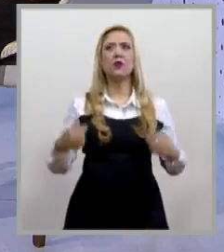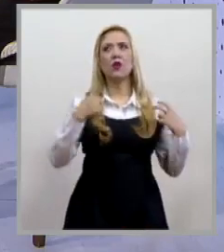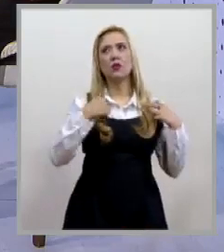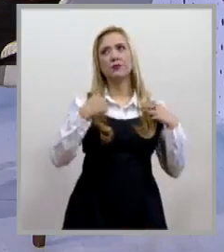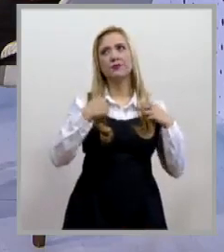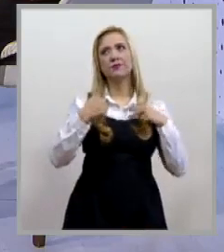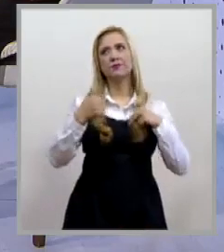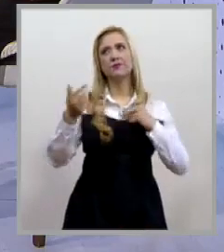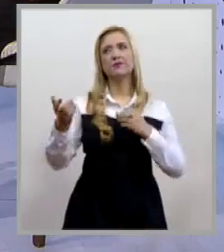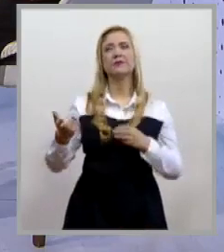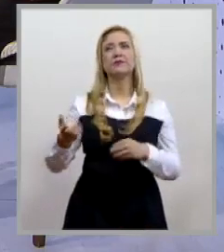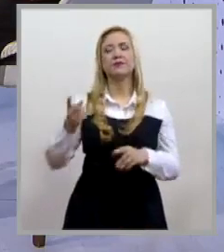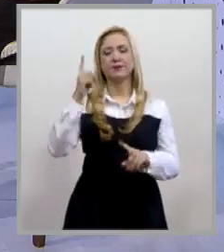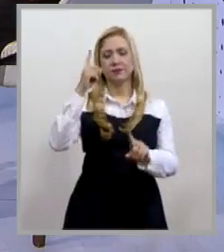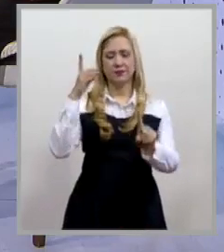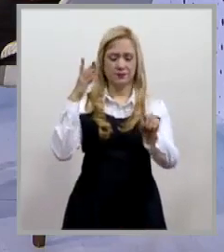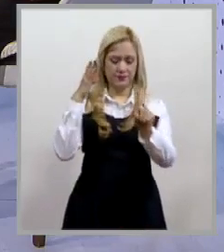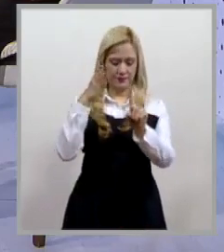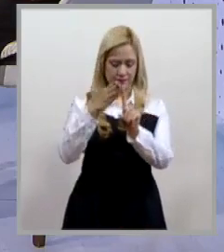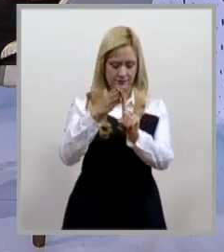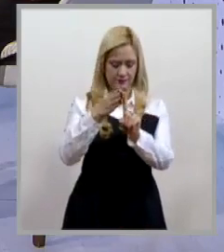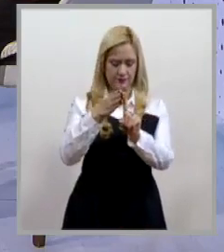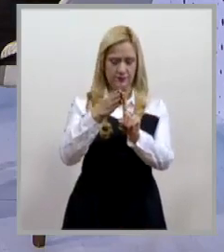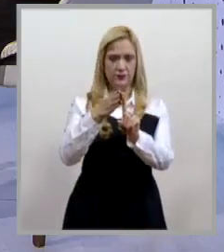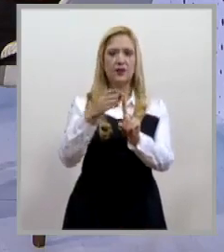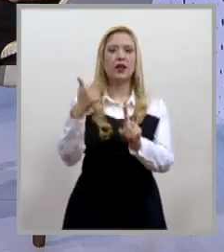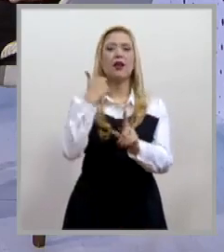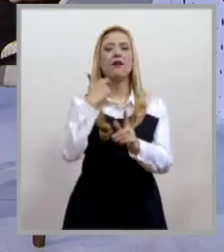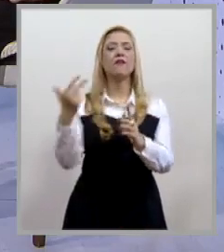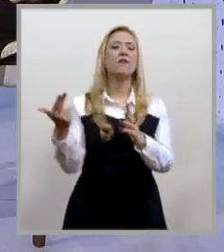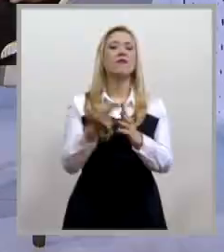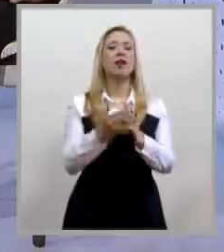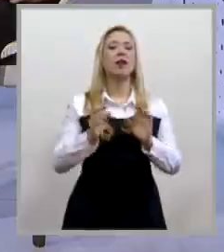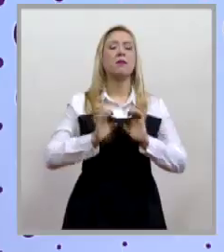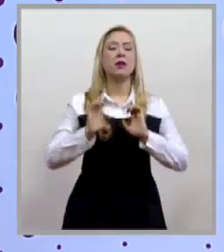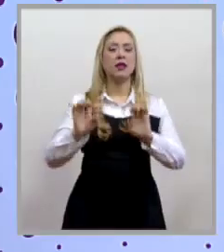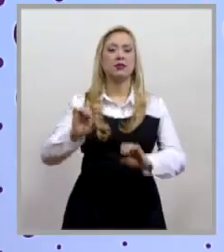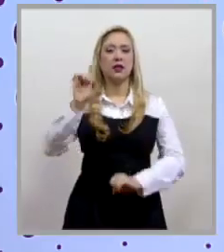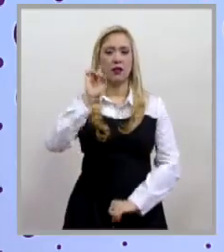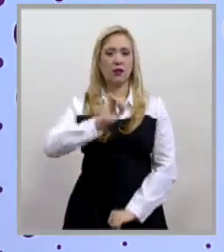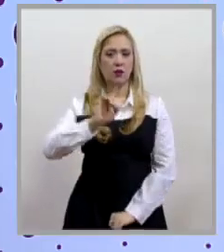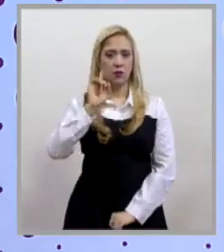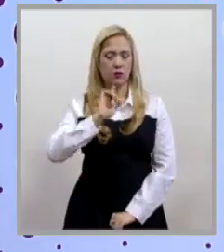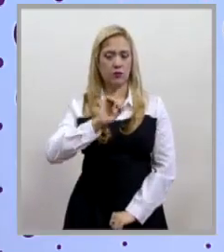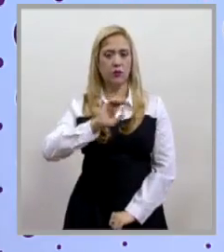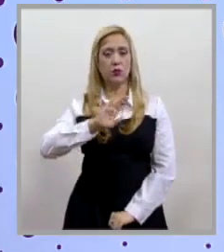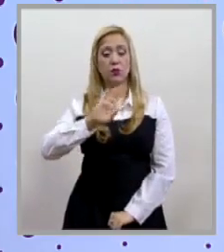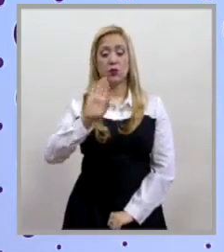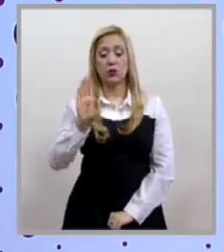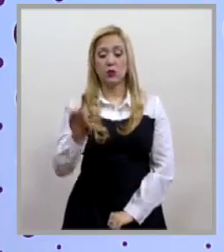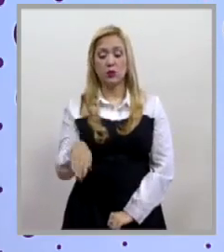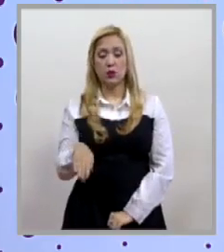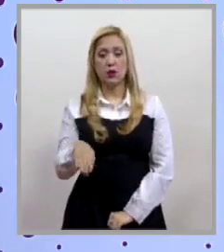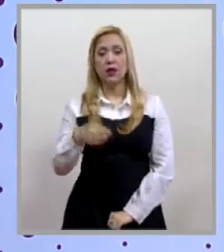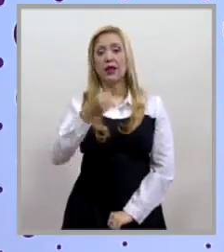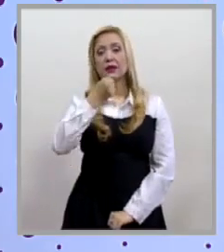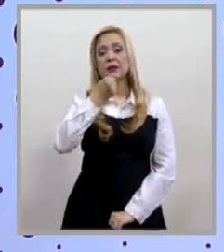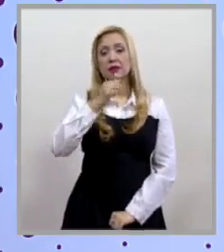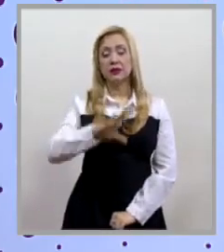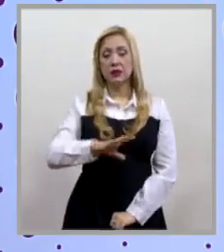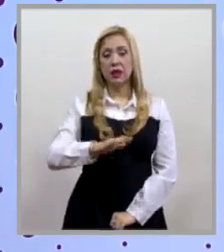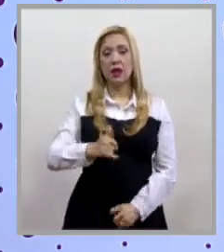ubico en un punto, el feminicidio, la muerte de una niña,